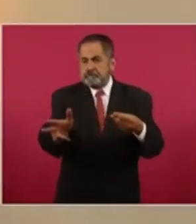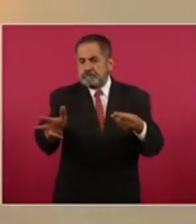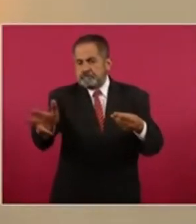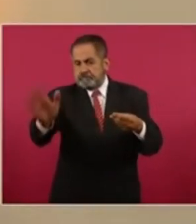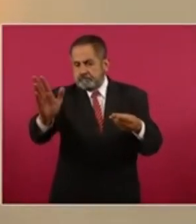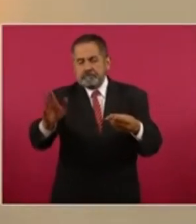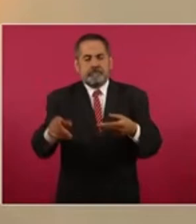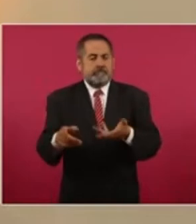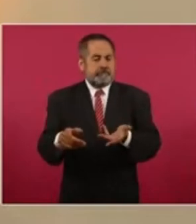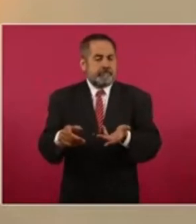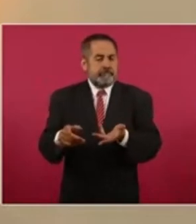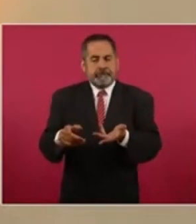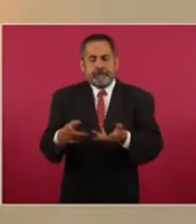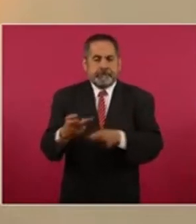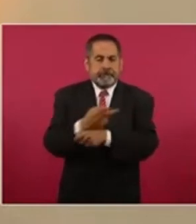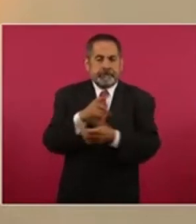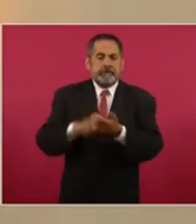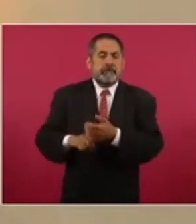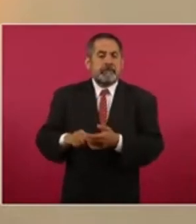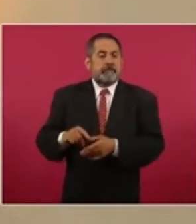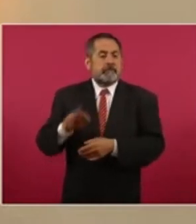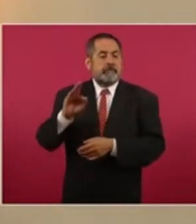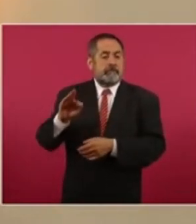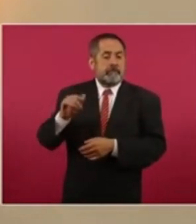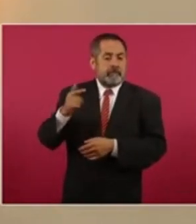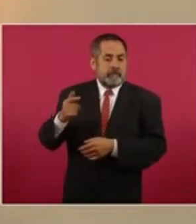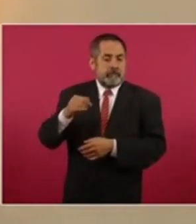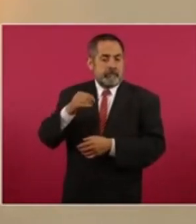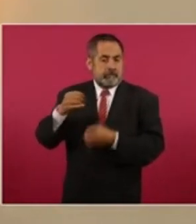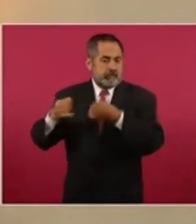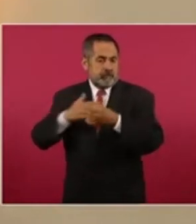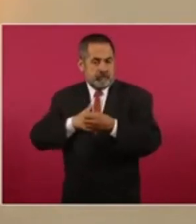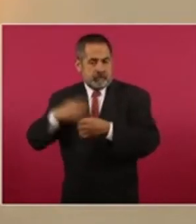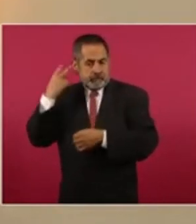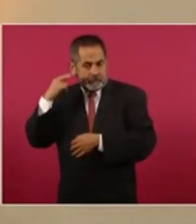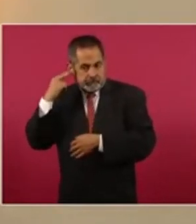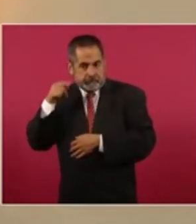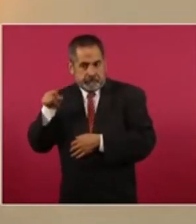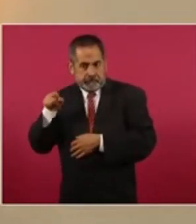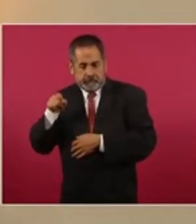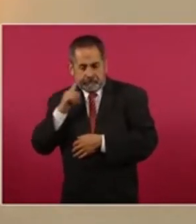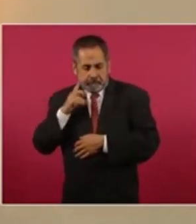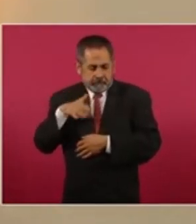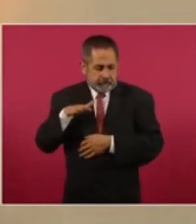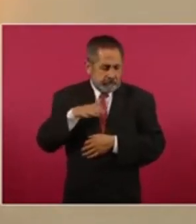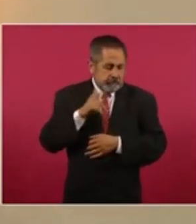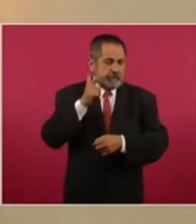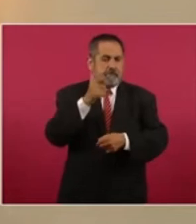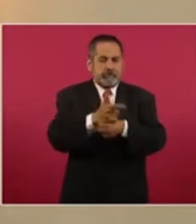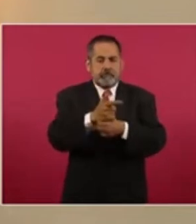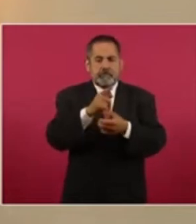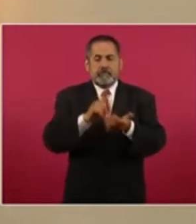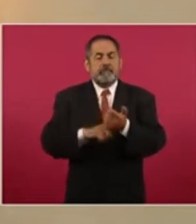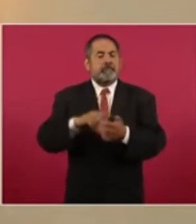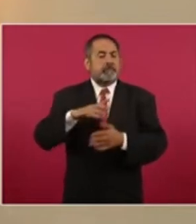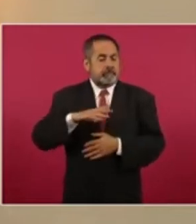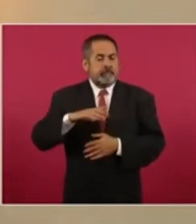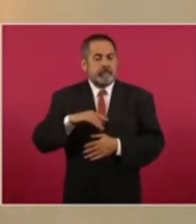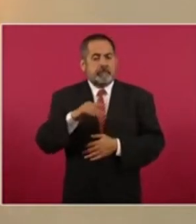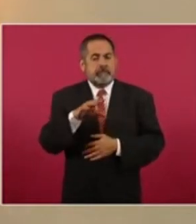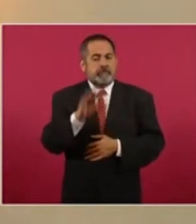por la Fiscalía General de Justicia de Veracruz, se desprende la localización de un